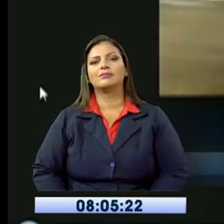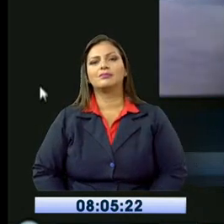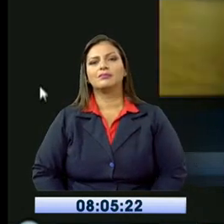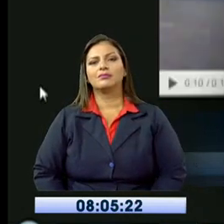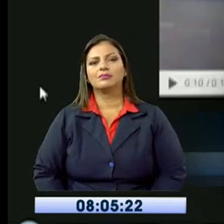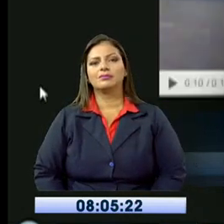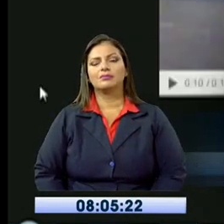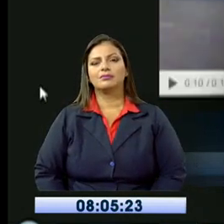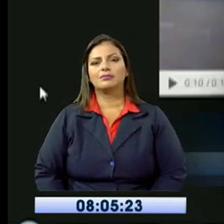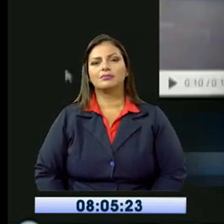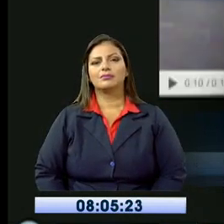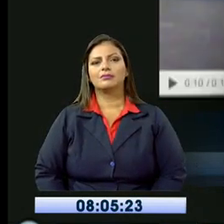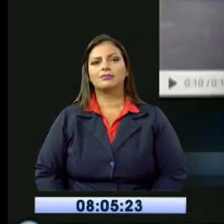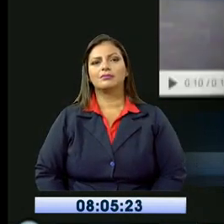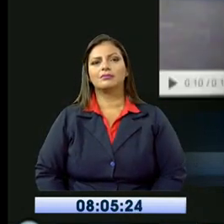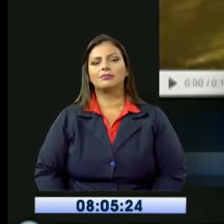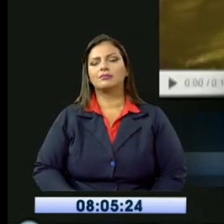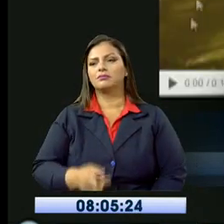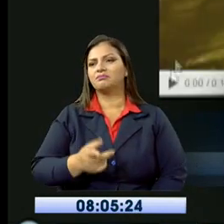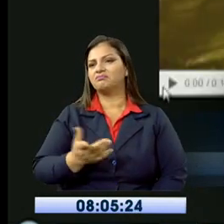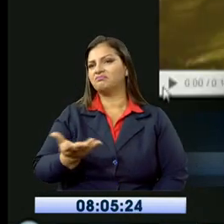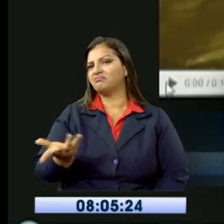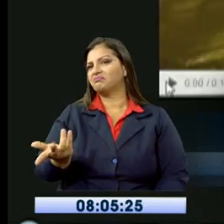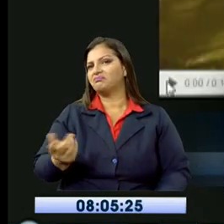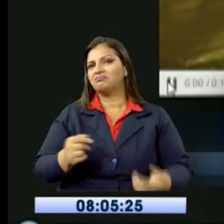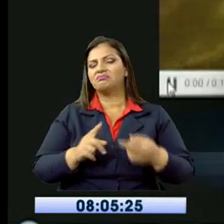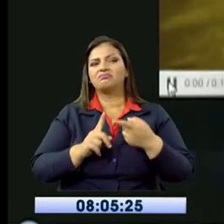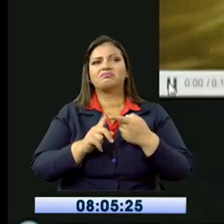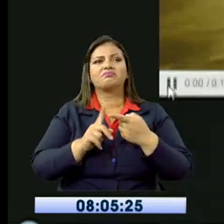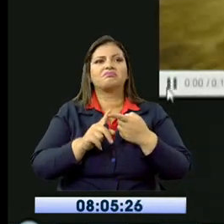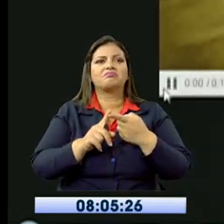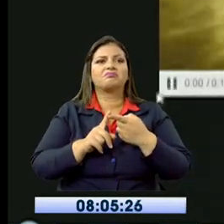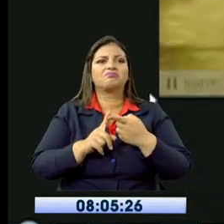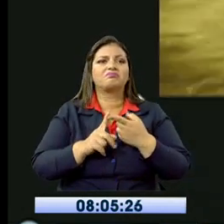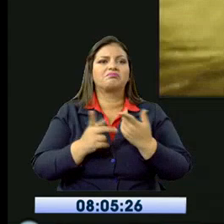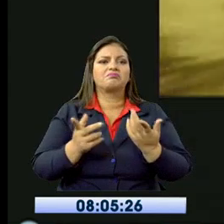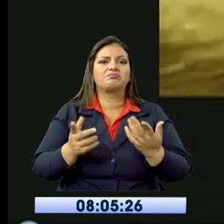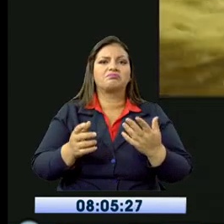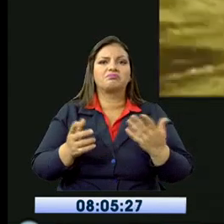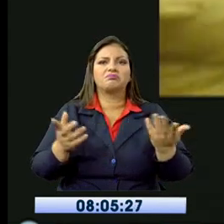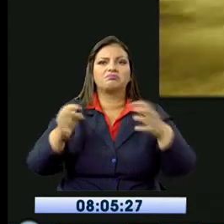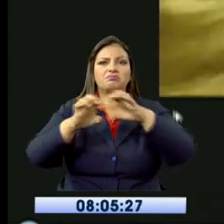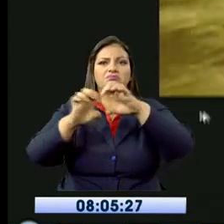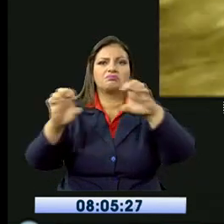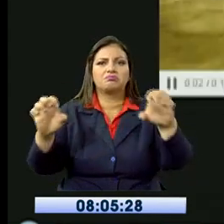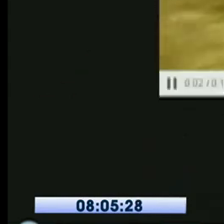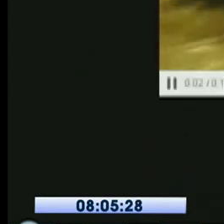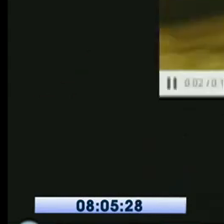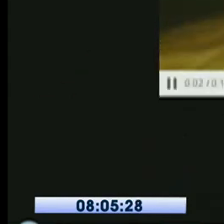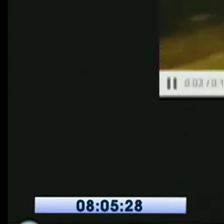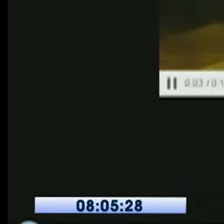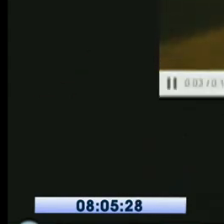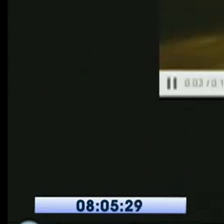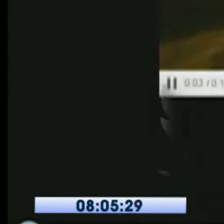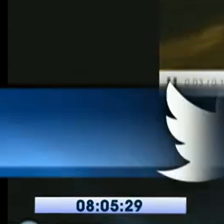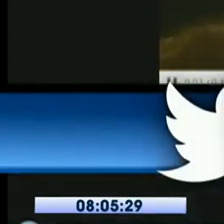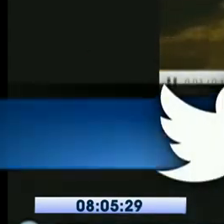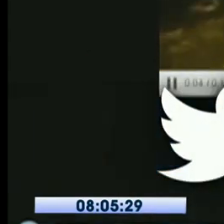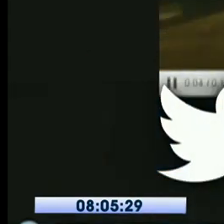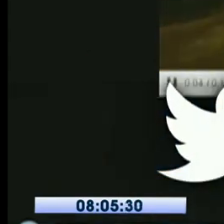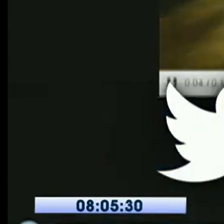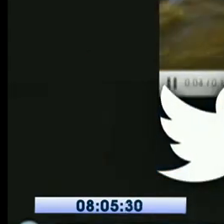Si necesita que acuda a la empresa de responsable del asunto del alcantarillado en la ciudad, Interagua,